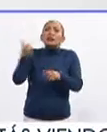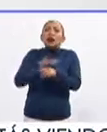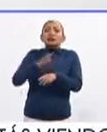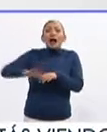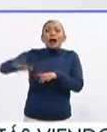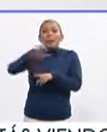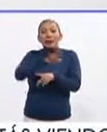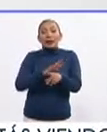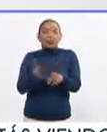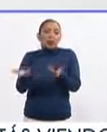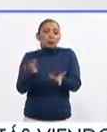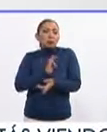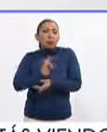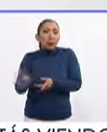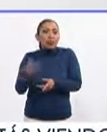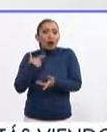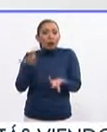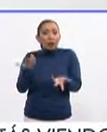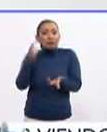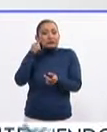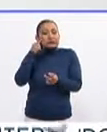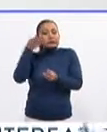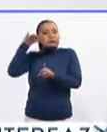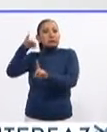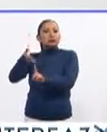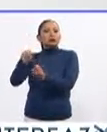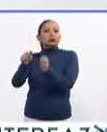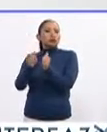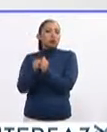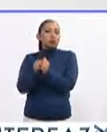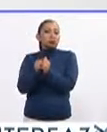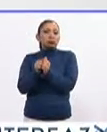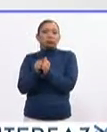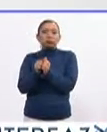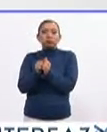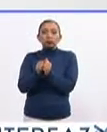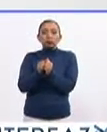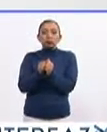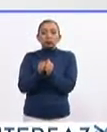pues son y pueden ser canalizadas a través